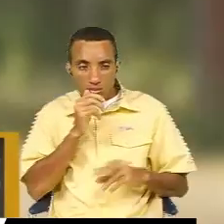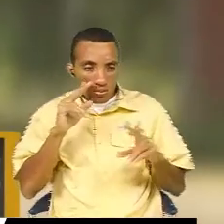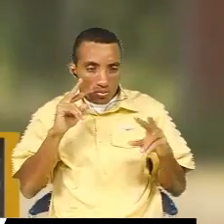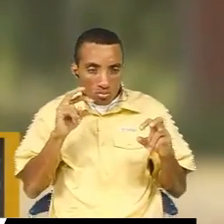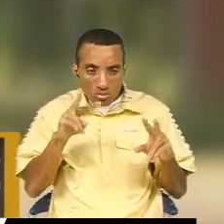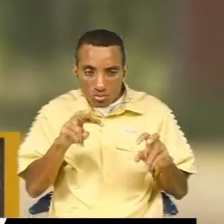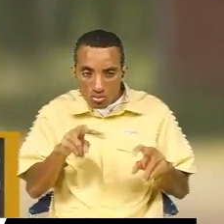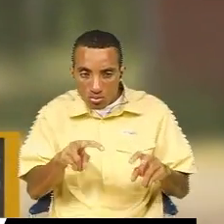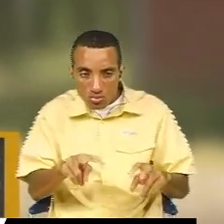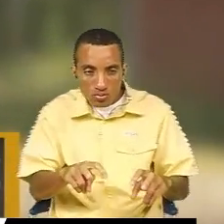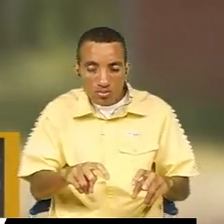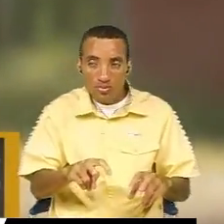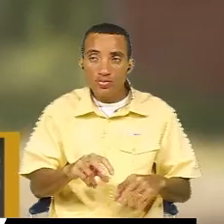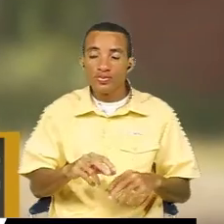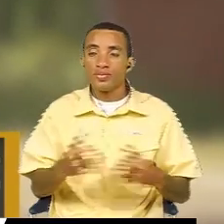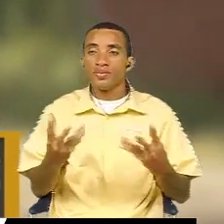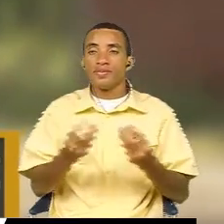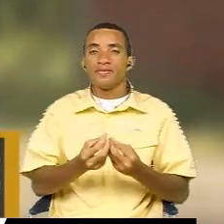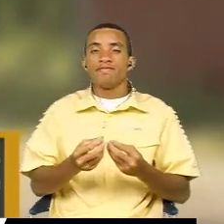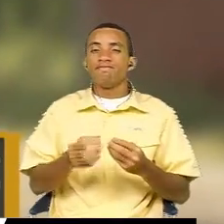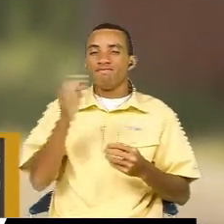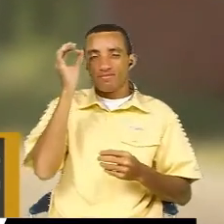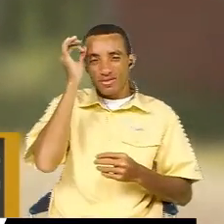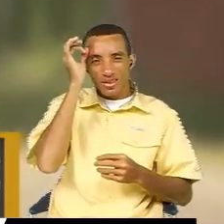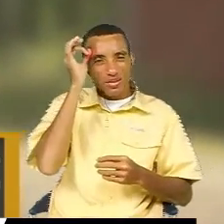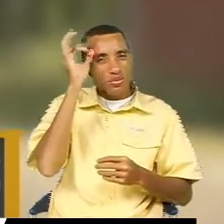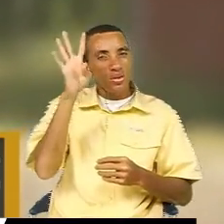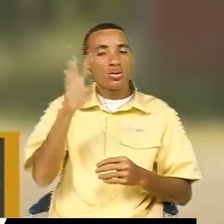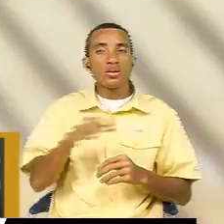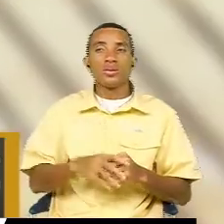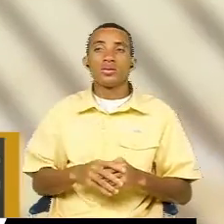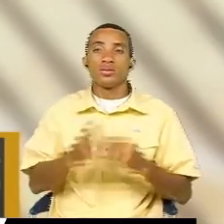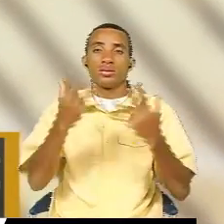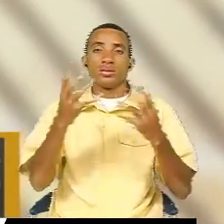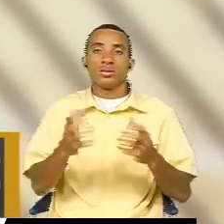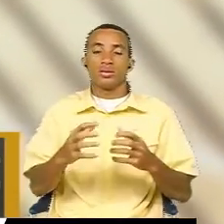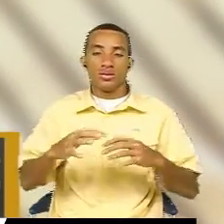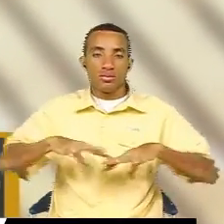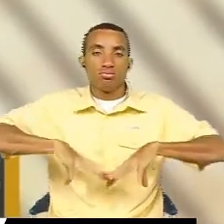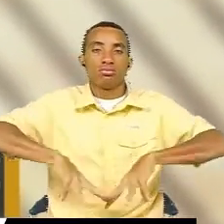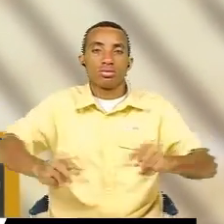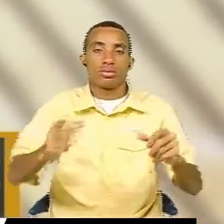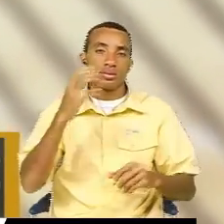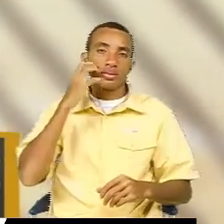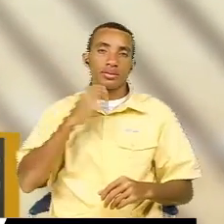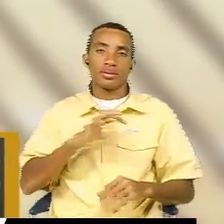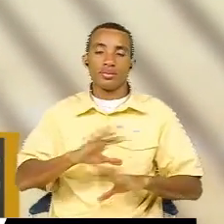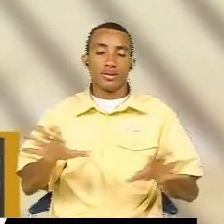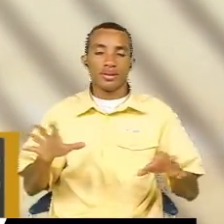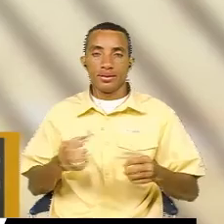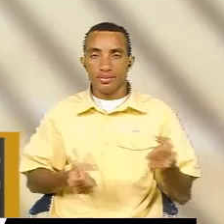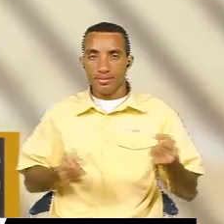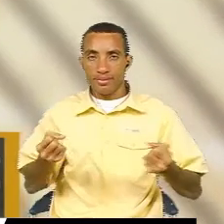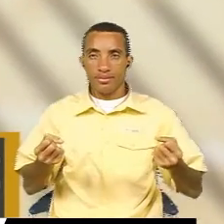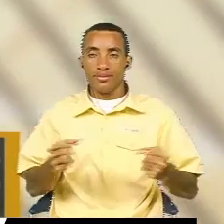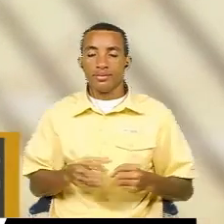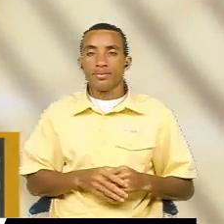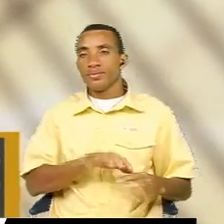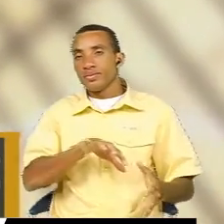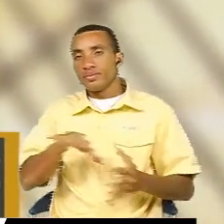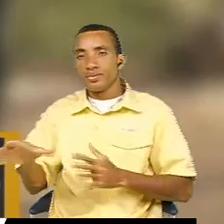tal. Presumimos que lo que se trató fue simplemente pues del hurto en esos momentos, y pues estamos aclarando